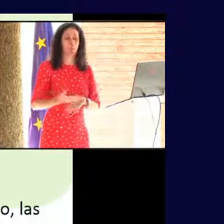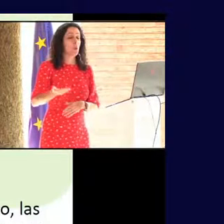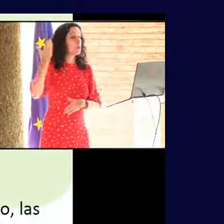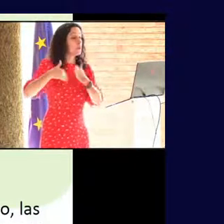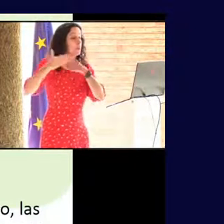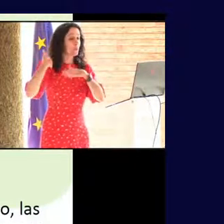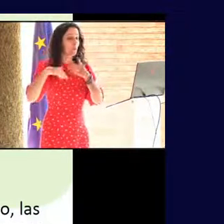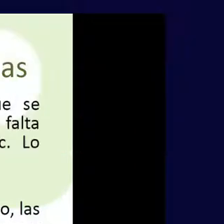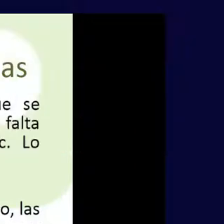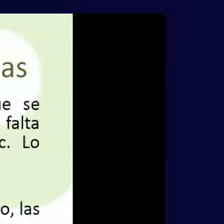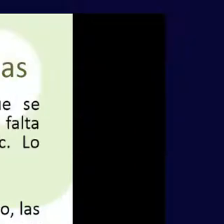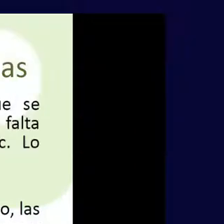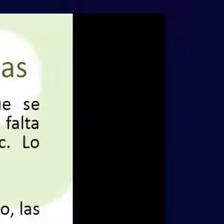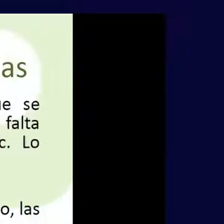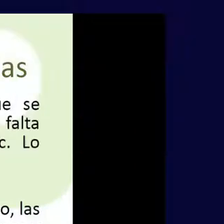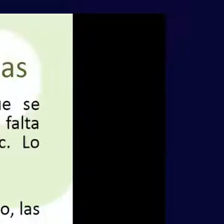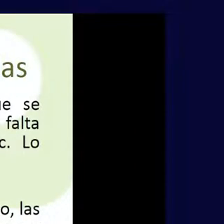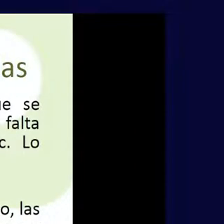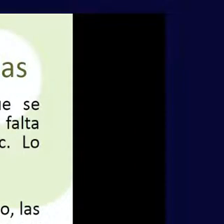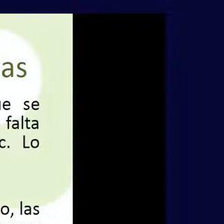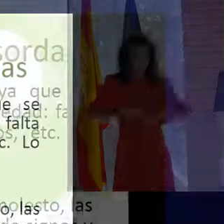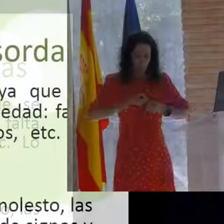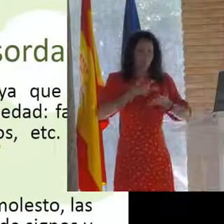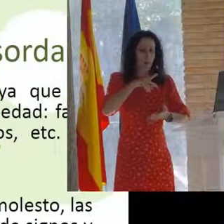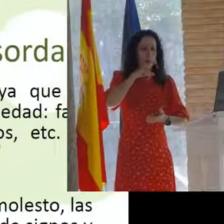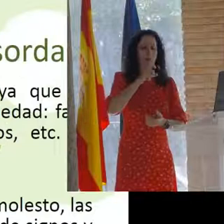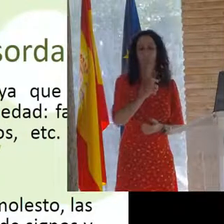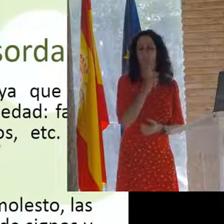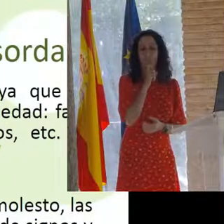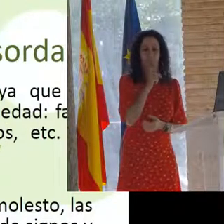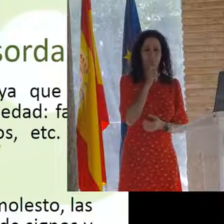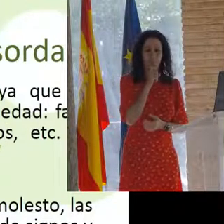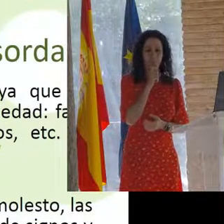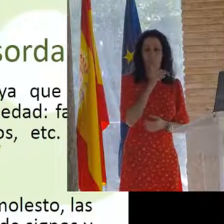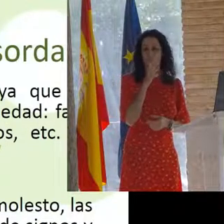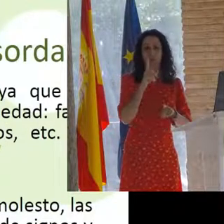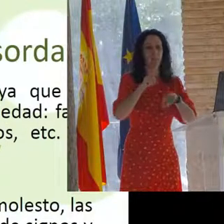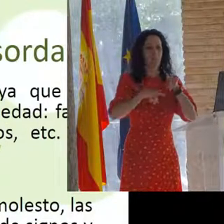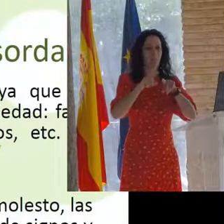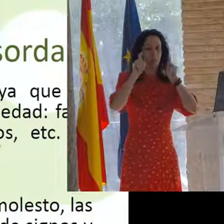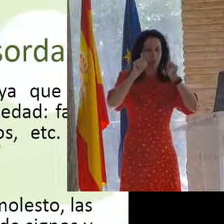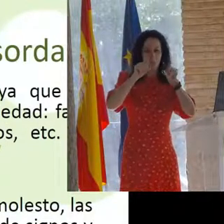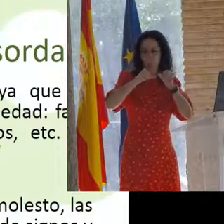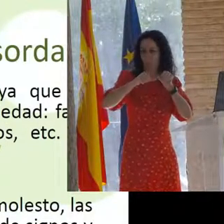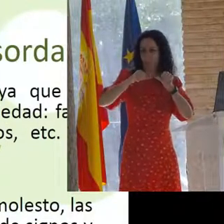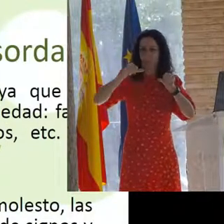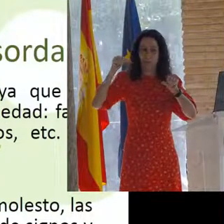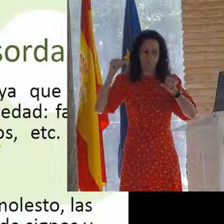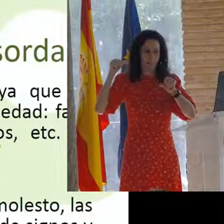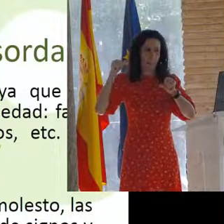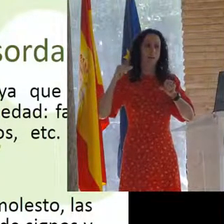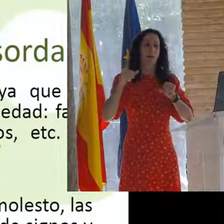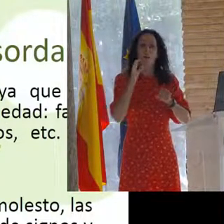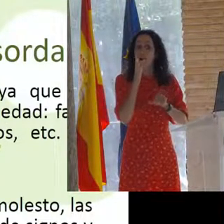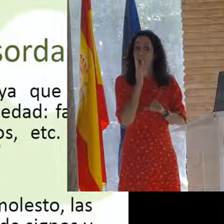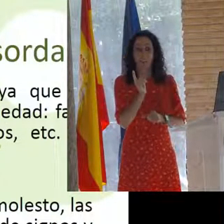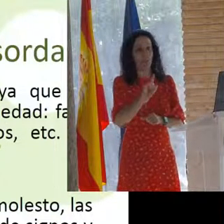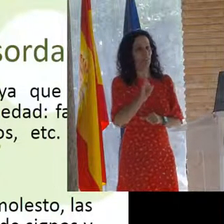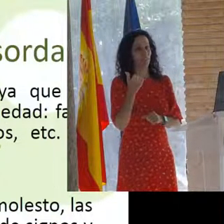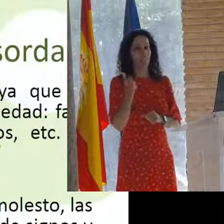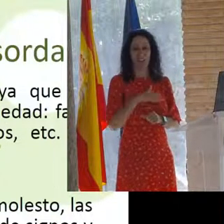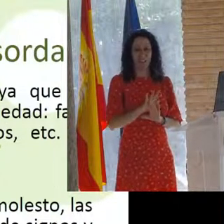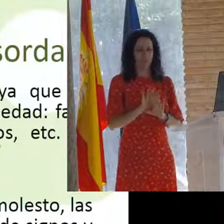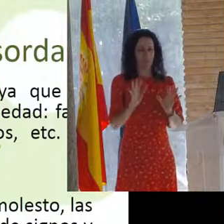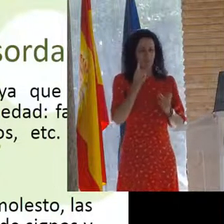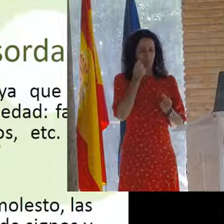utilicen que nos clasifiquen como sordomudos porque una cosa es que no escuchemos y otra cosa es que no podamos Reproducir sonido